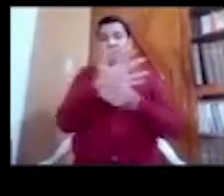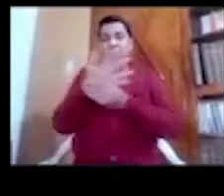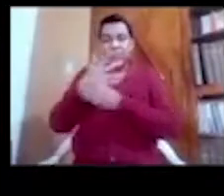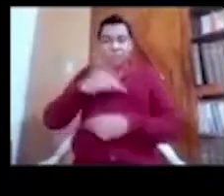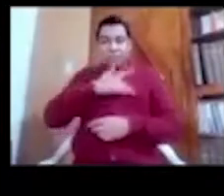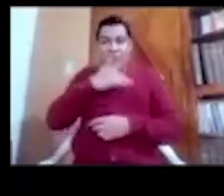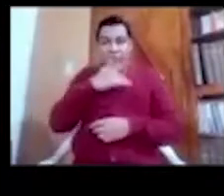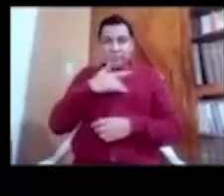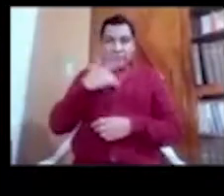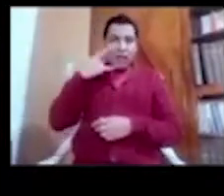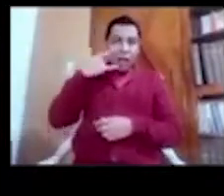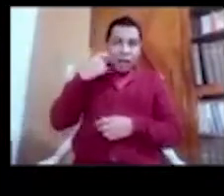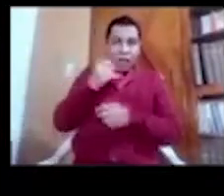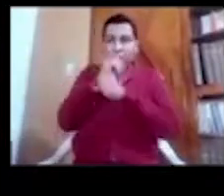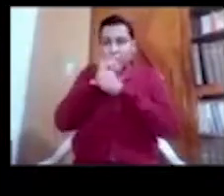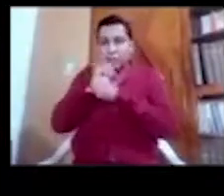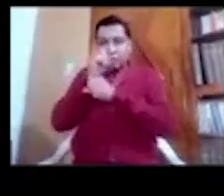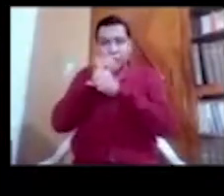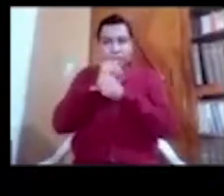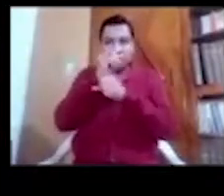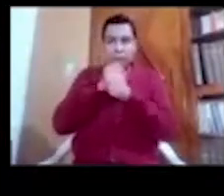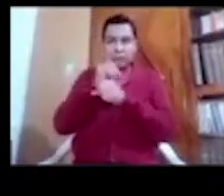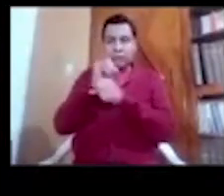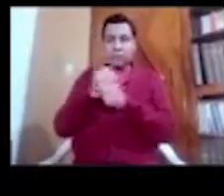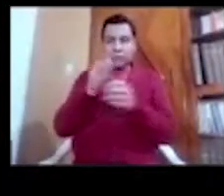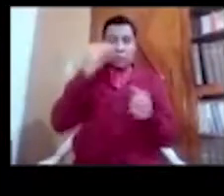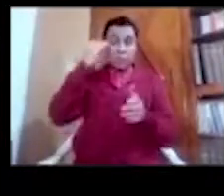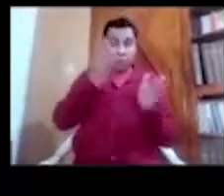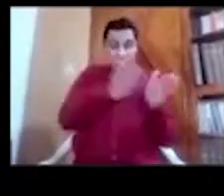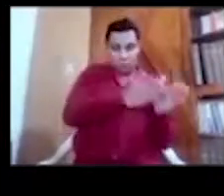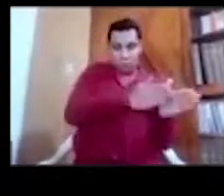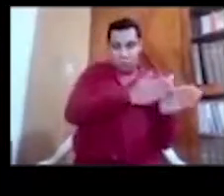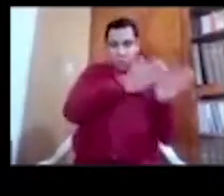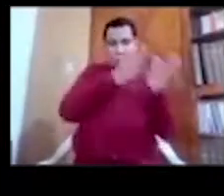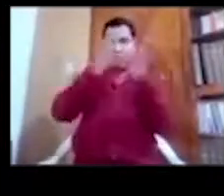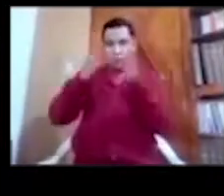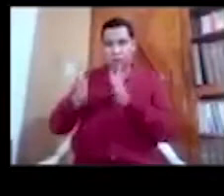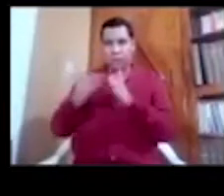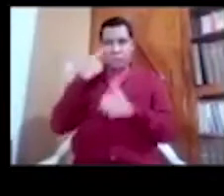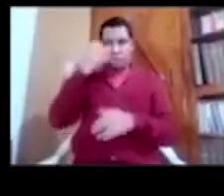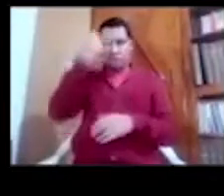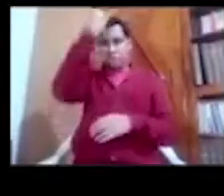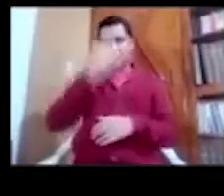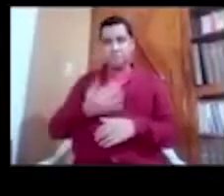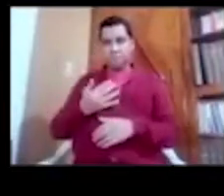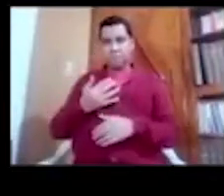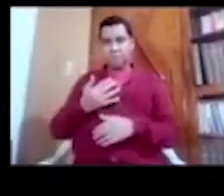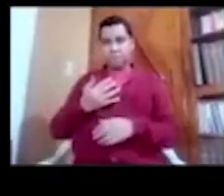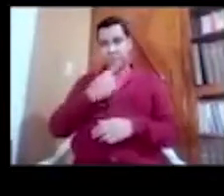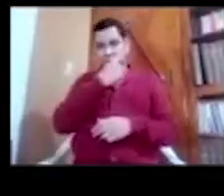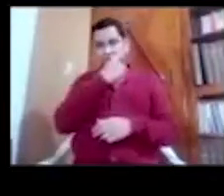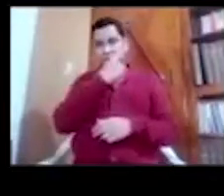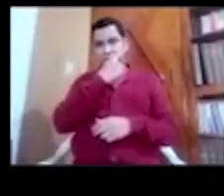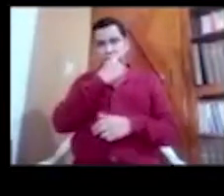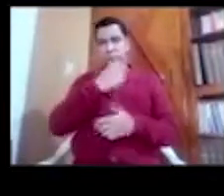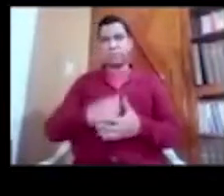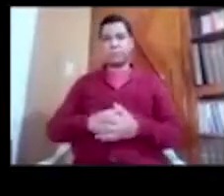rastrear hasta el mundo del posclásico tardío. Siguiente imagen, por favor.